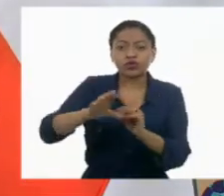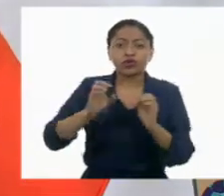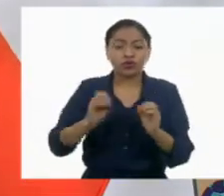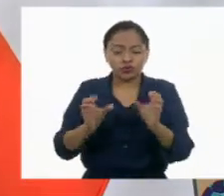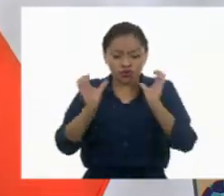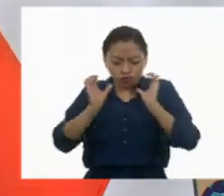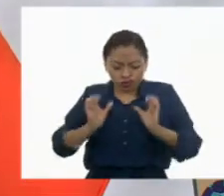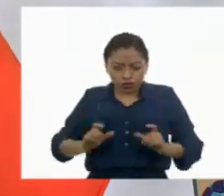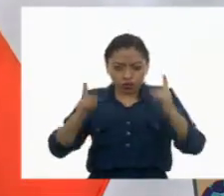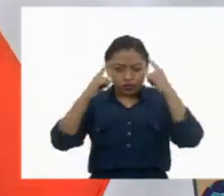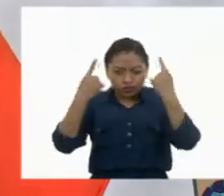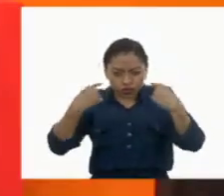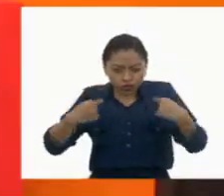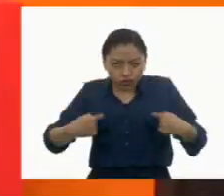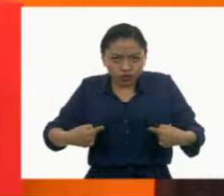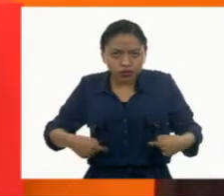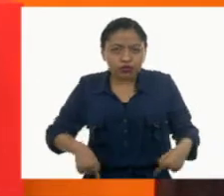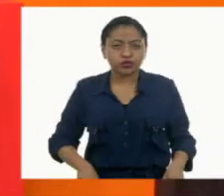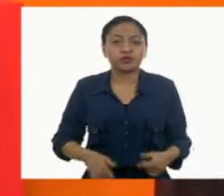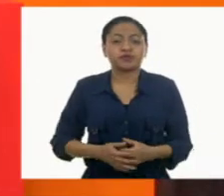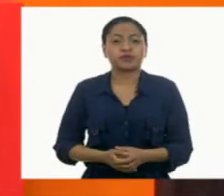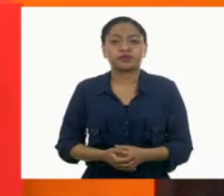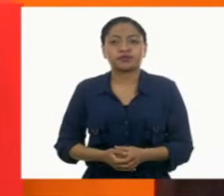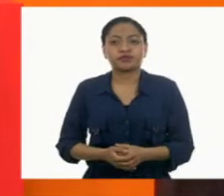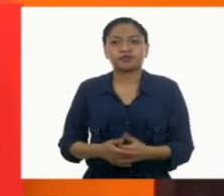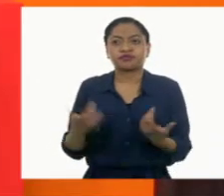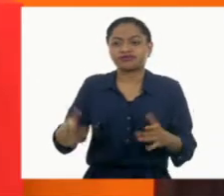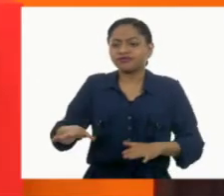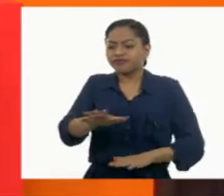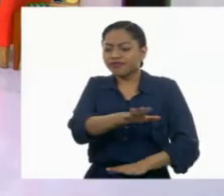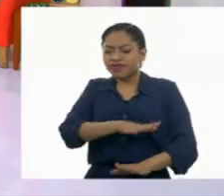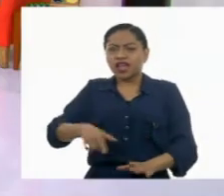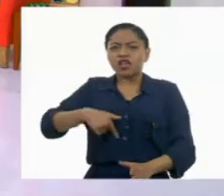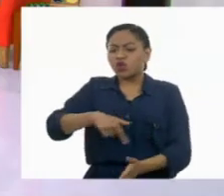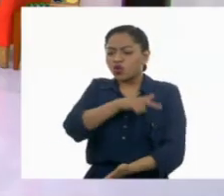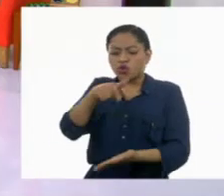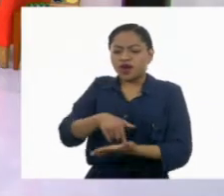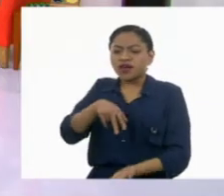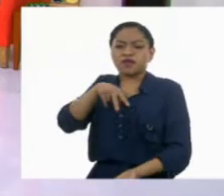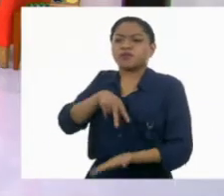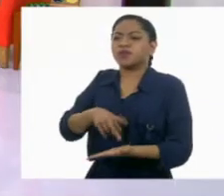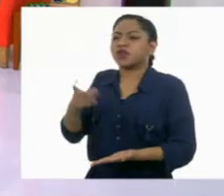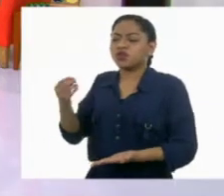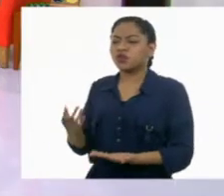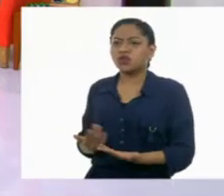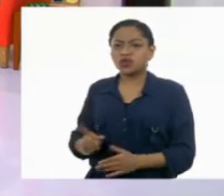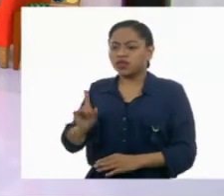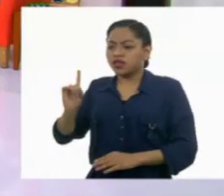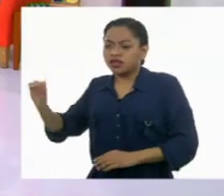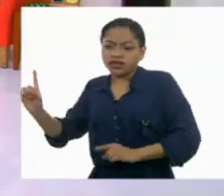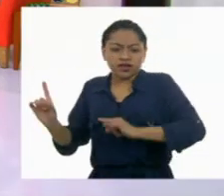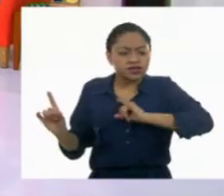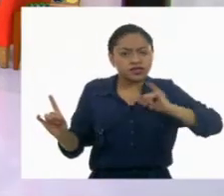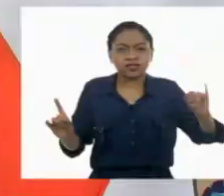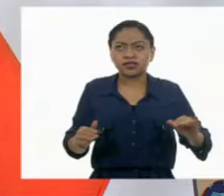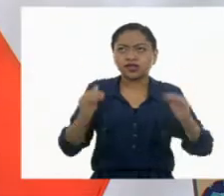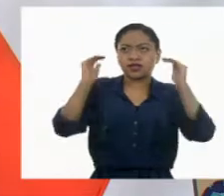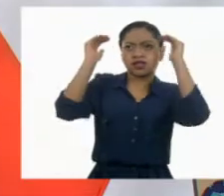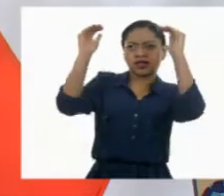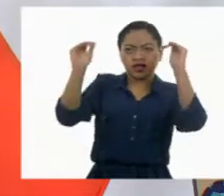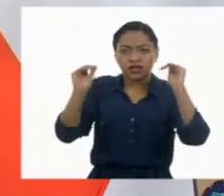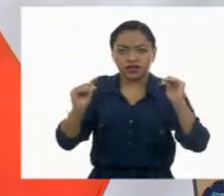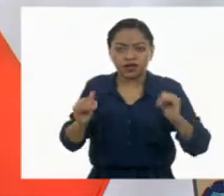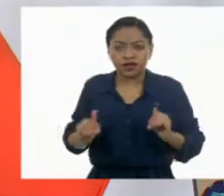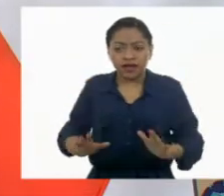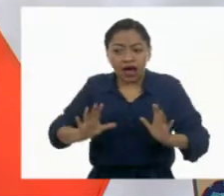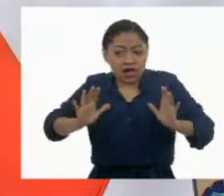cuerpo, gruesas, finas, parte de su ubicación espacial, parte de su lateralidad verticalidad, derecha, izquierda, arriba, abajo,